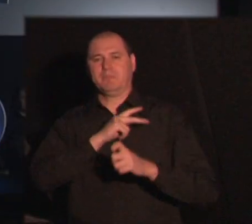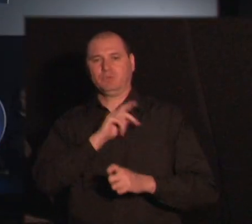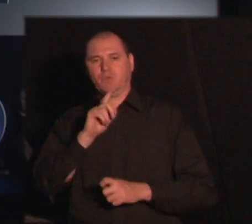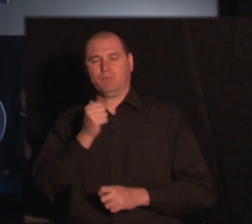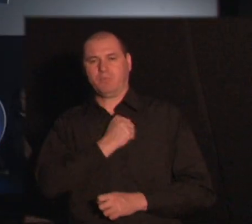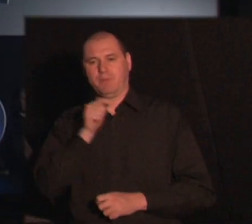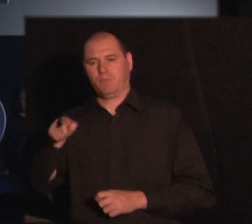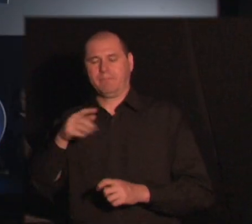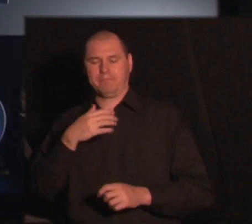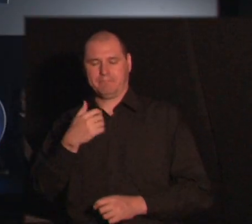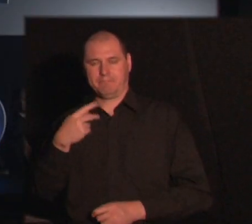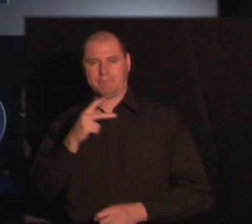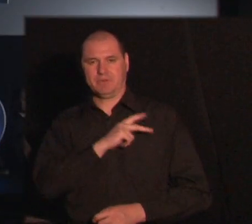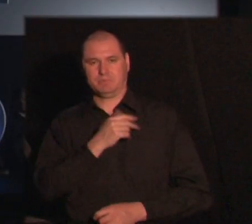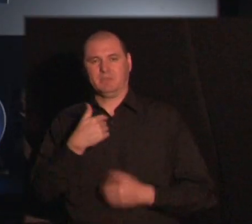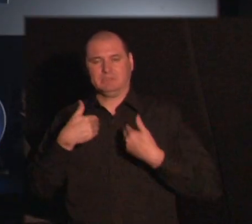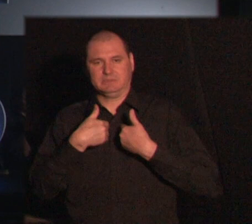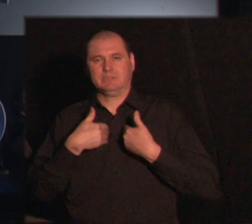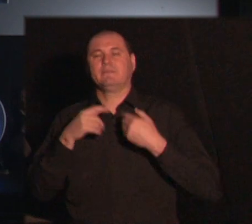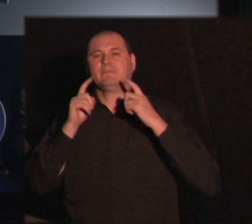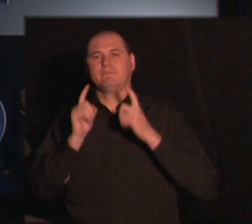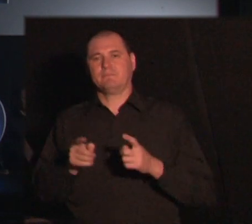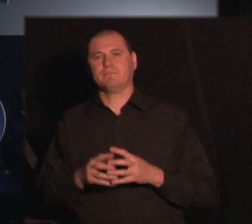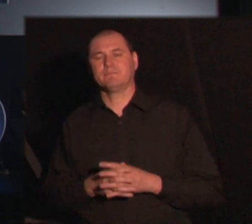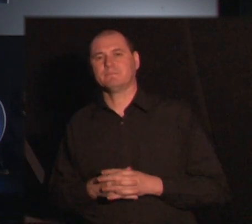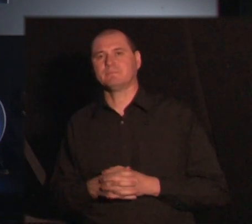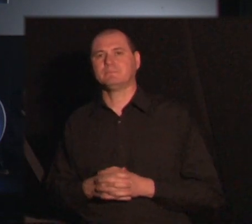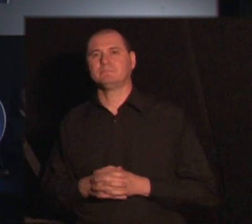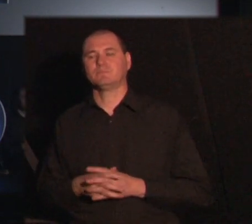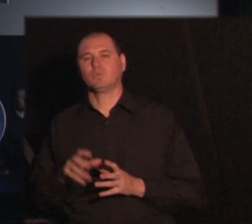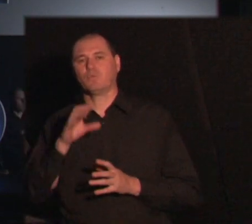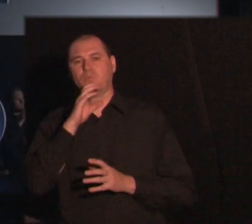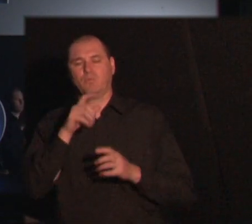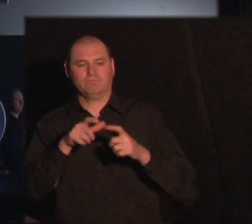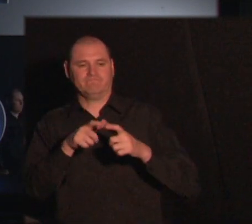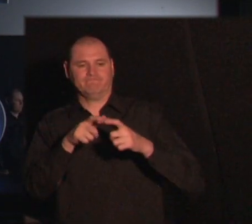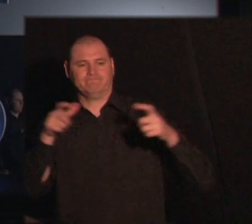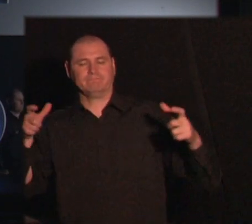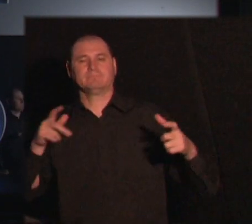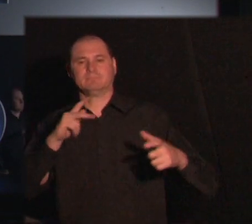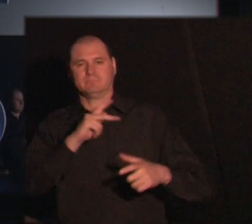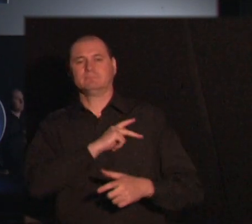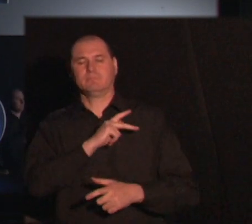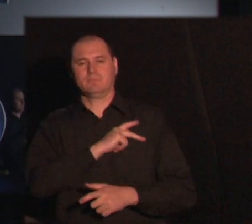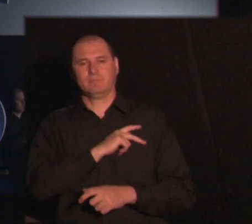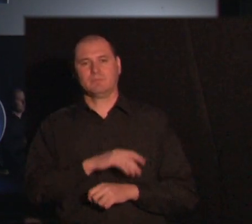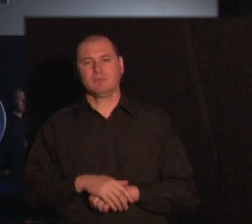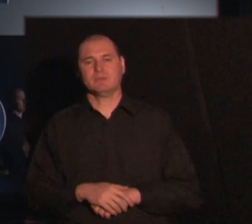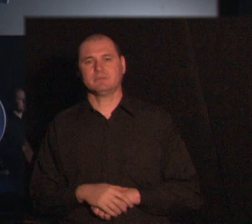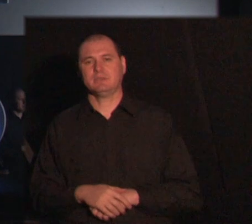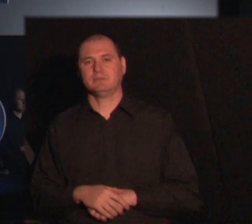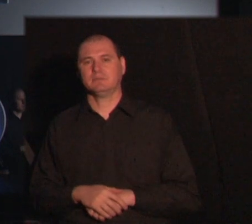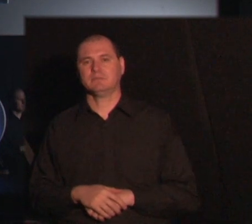Pero se siente muy bien también a la hora de ver cómo creces también como persona, digo yo. Entonces,